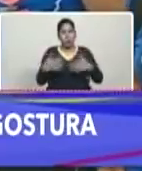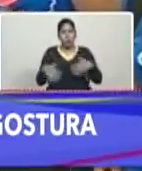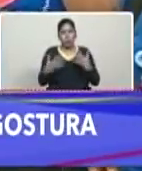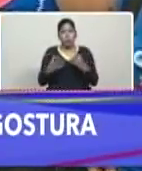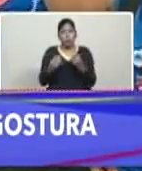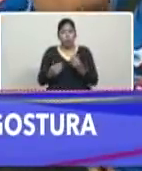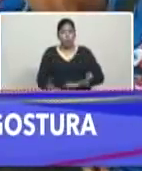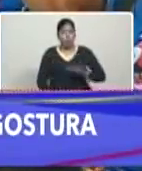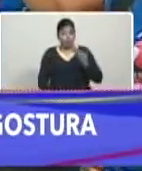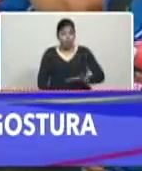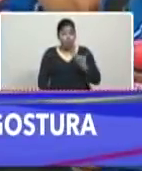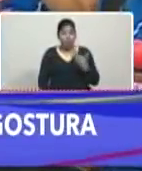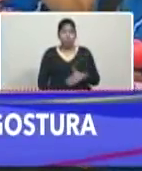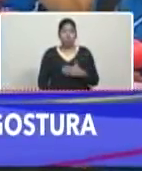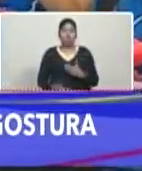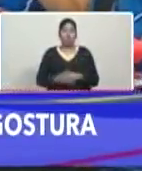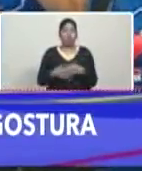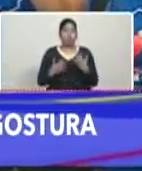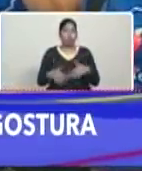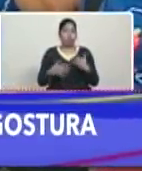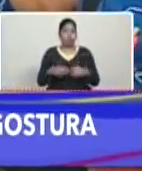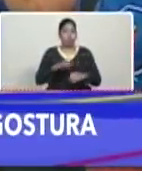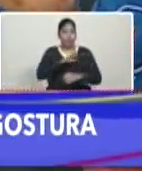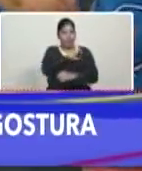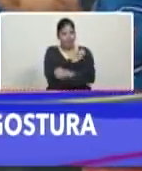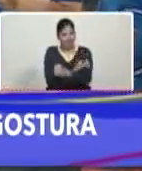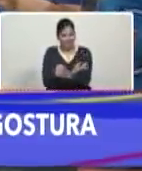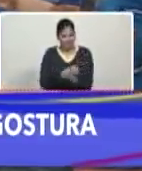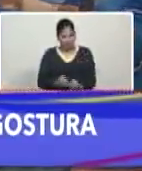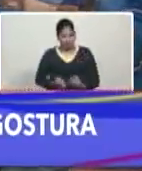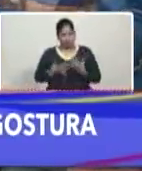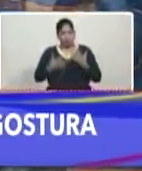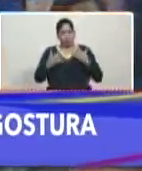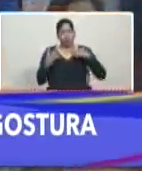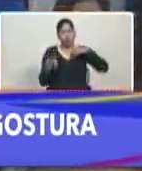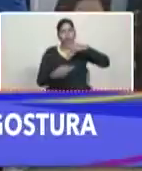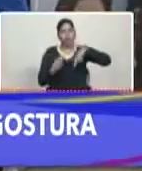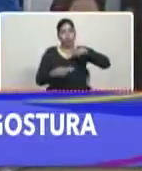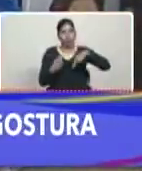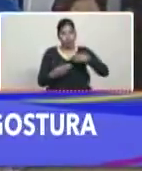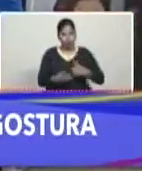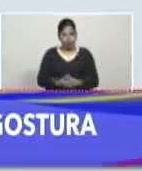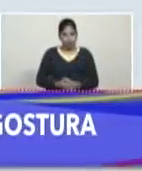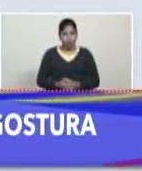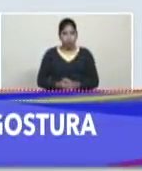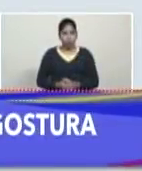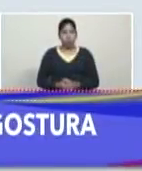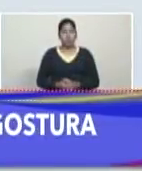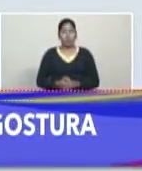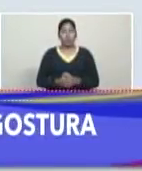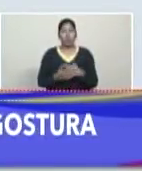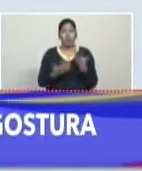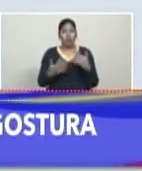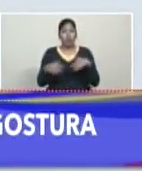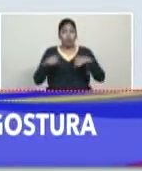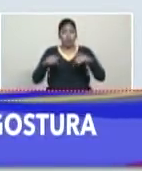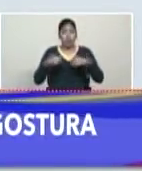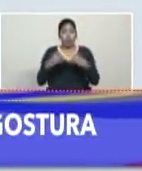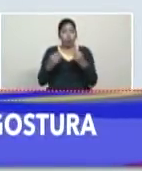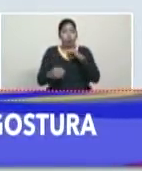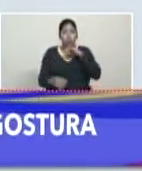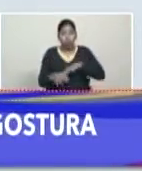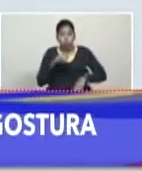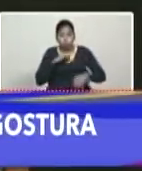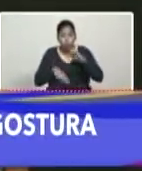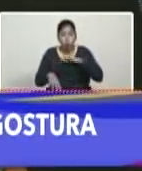símbolos, lleno de energía revolucionaria, lleno de memoria y